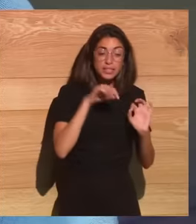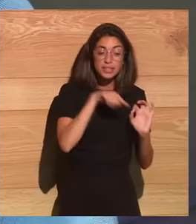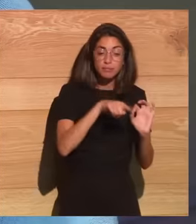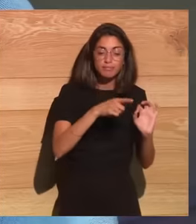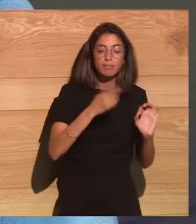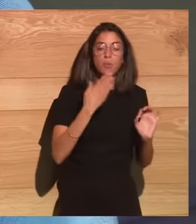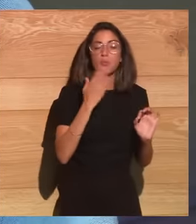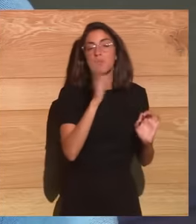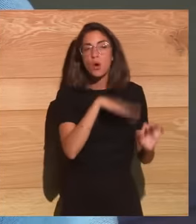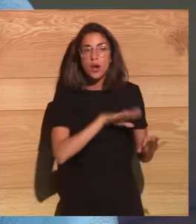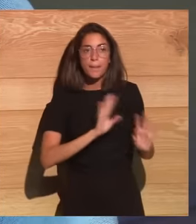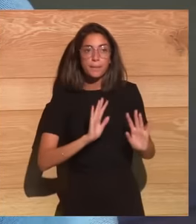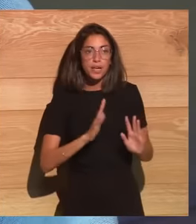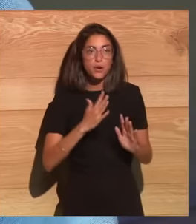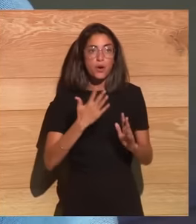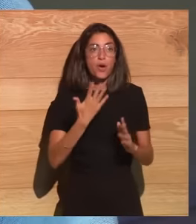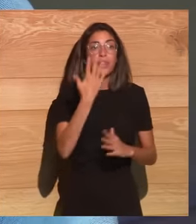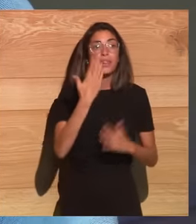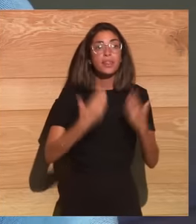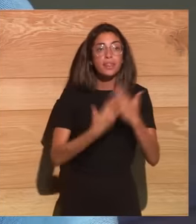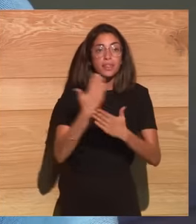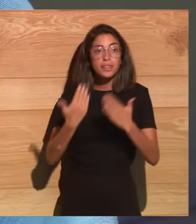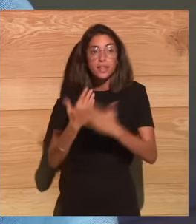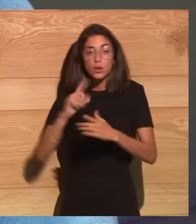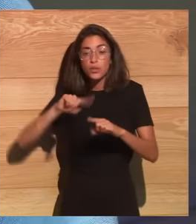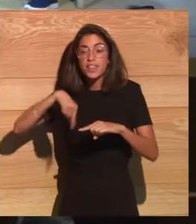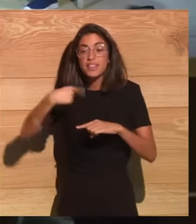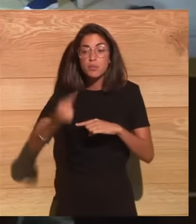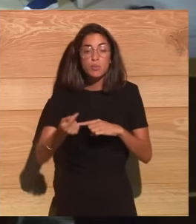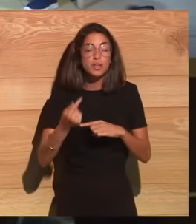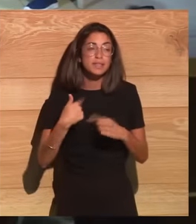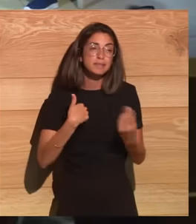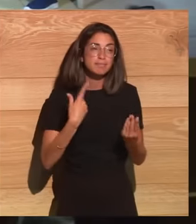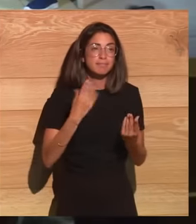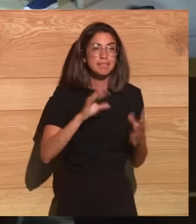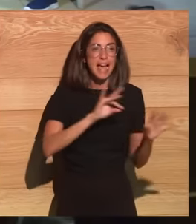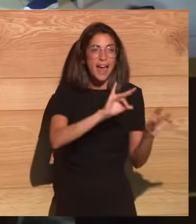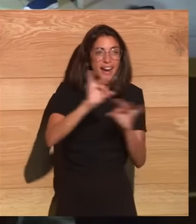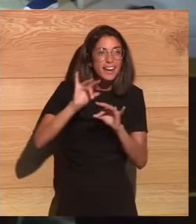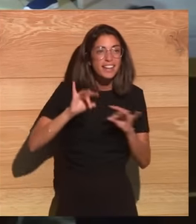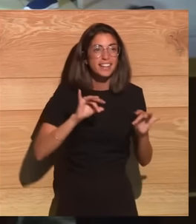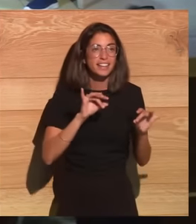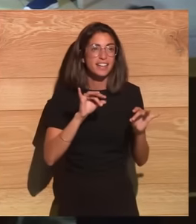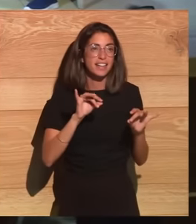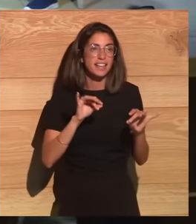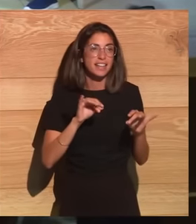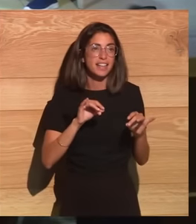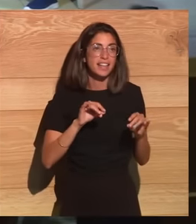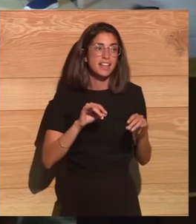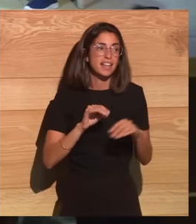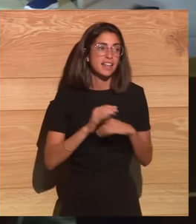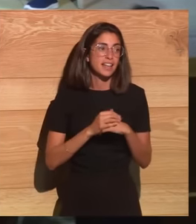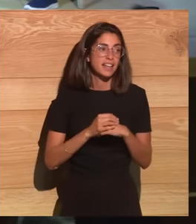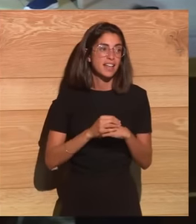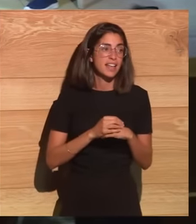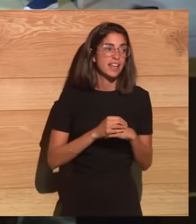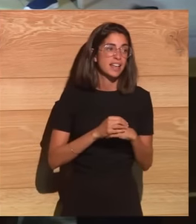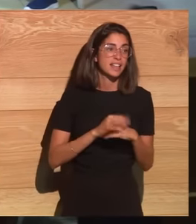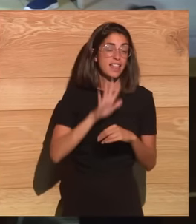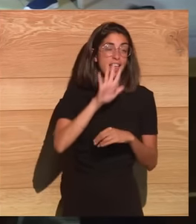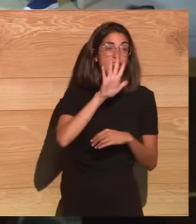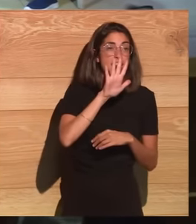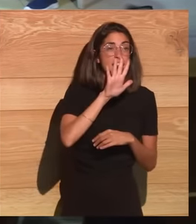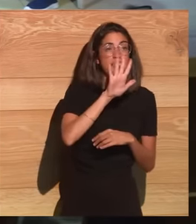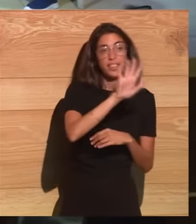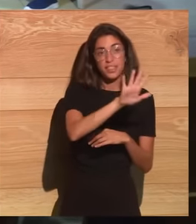tirada de cinco tierra, días después. Tierra, ¿dónde está? Con arena. Sí. Se utilizan 150.000 kilos de arena de